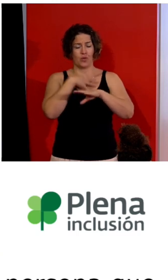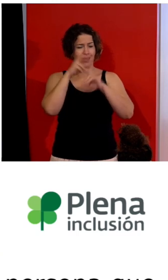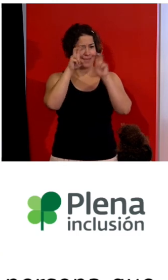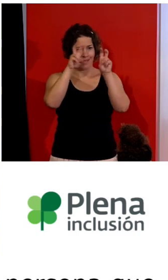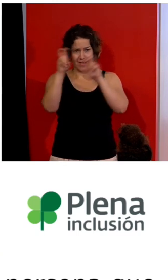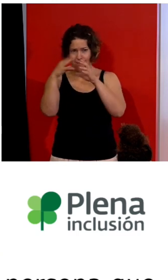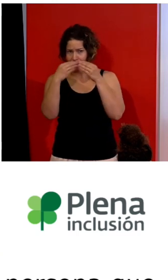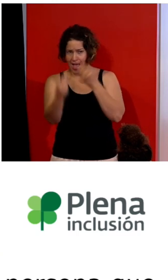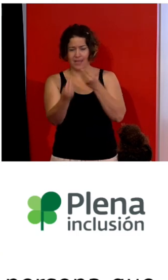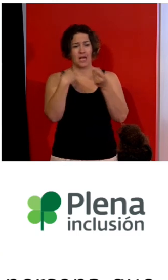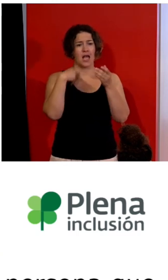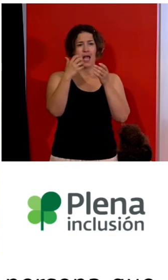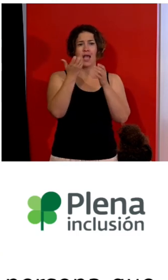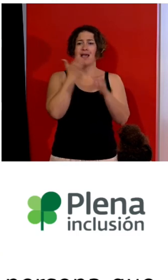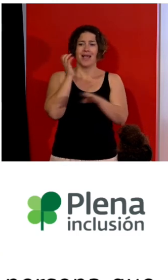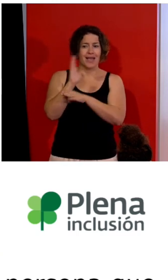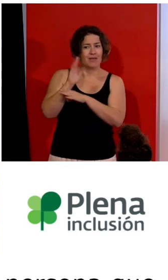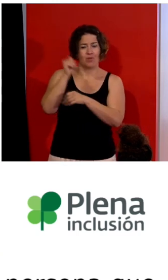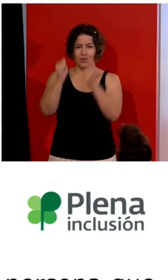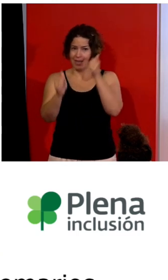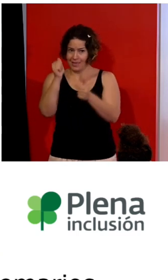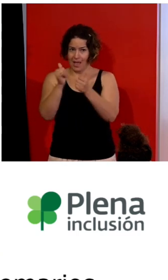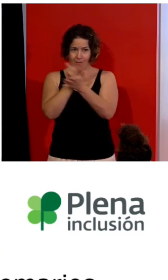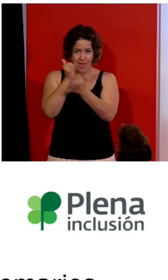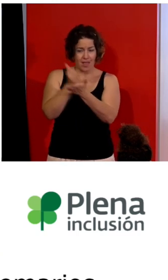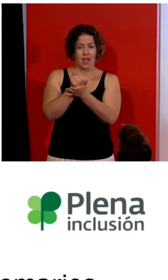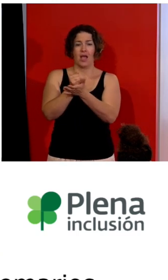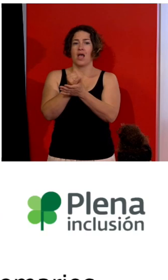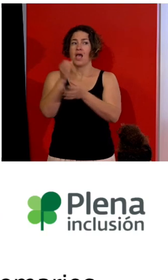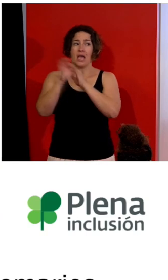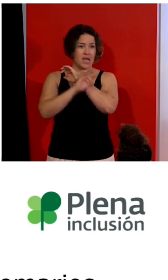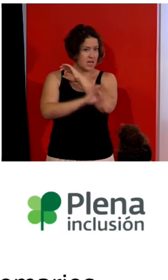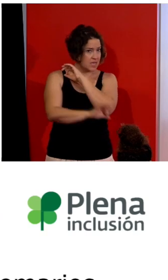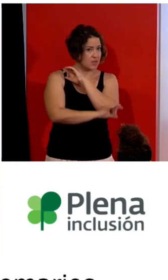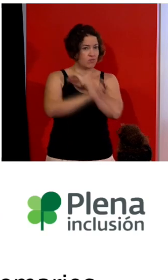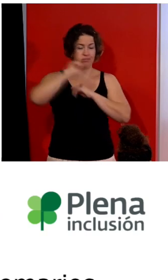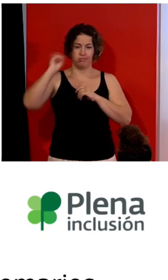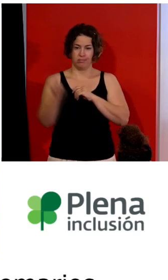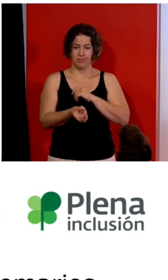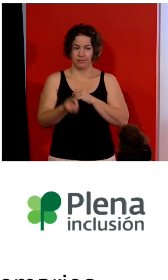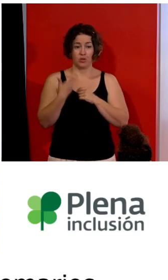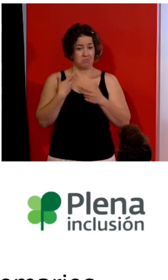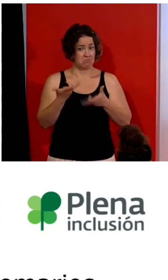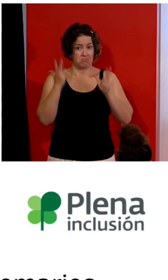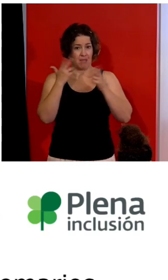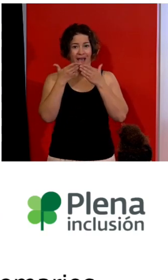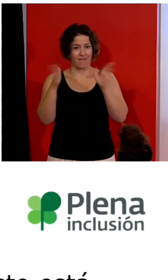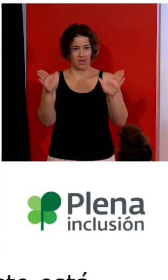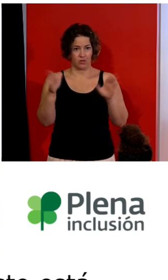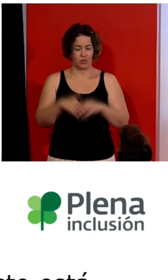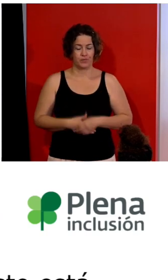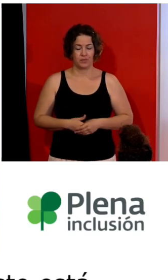temarios, ejemplos de examen, ejercicios y bueno, esto está disponible está totalmente abierto.